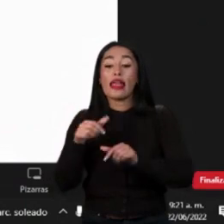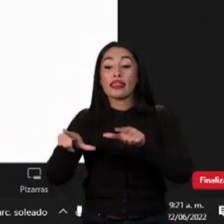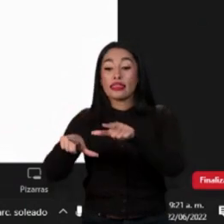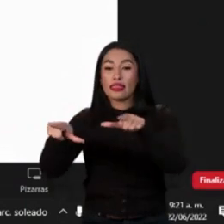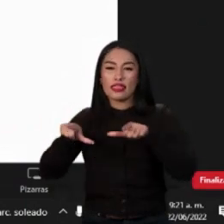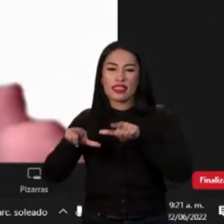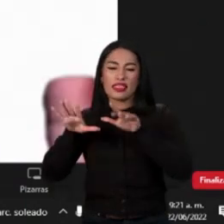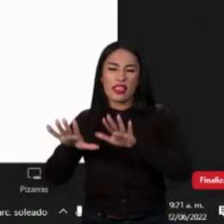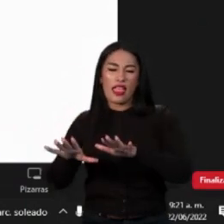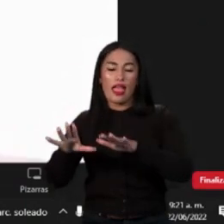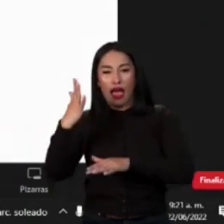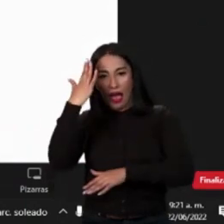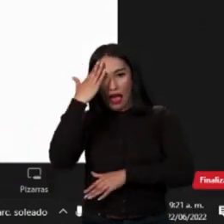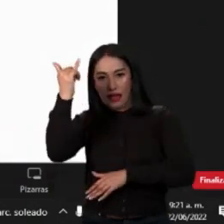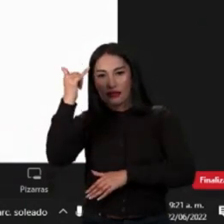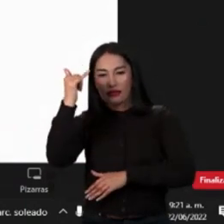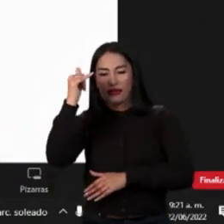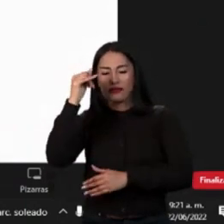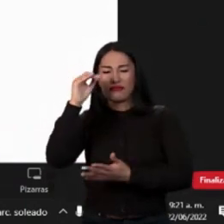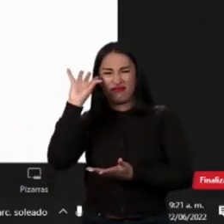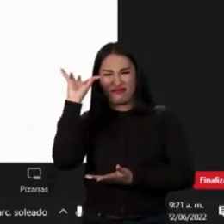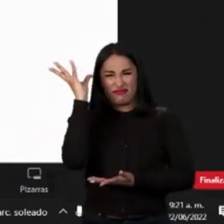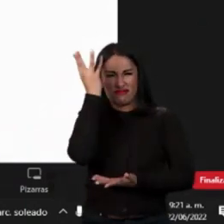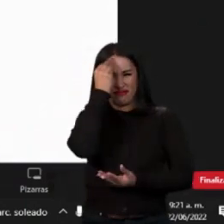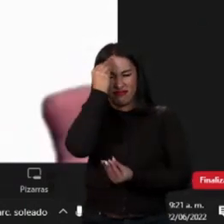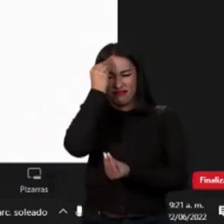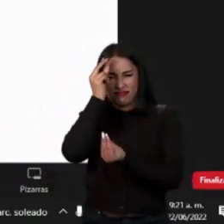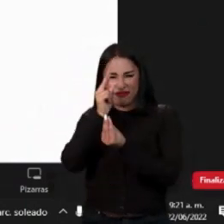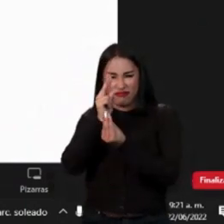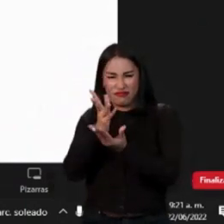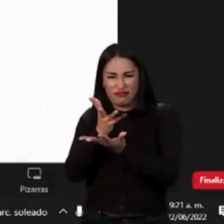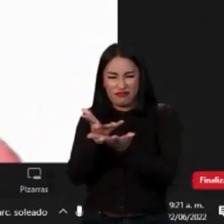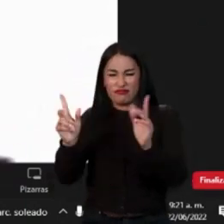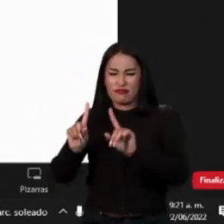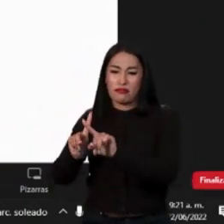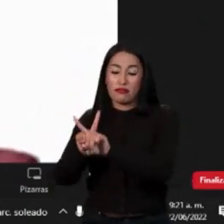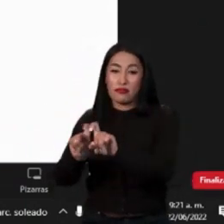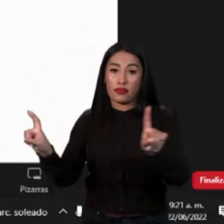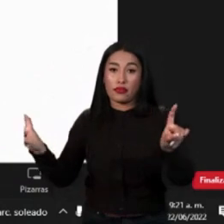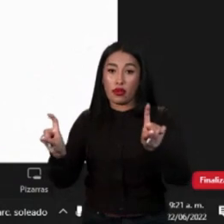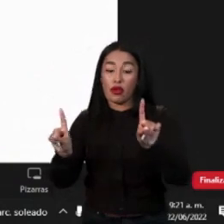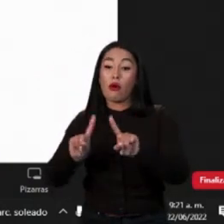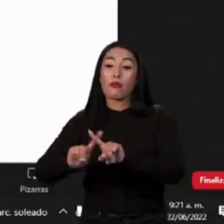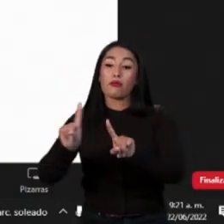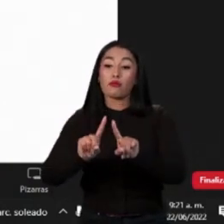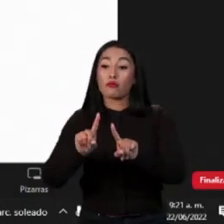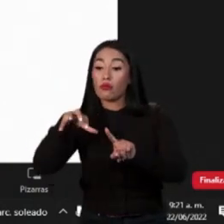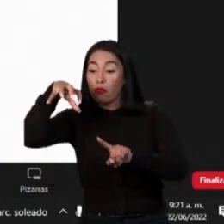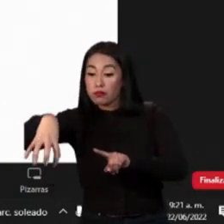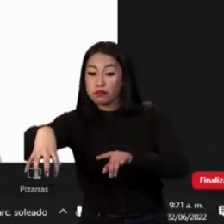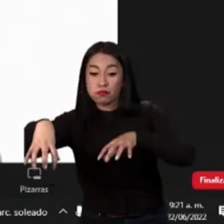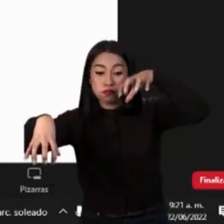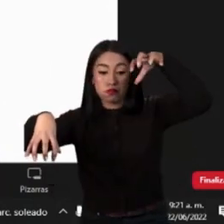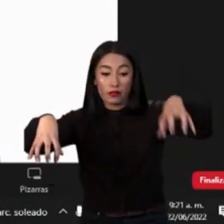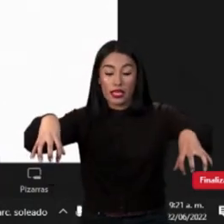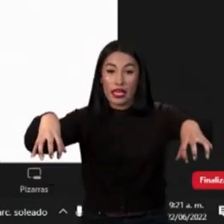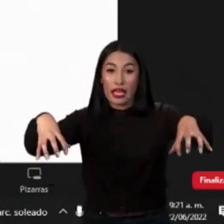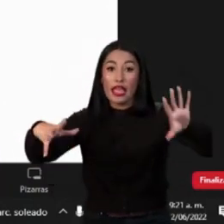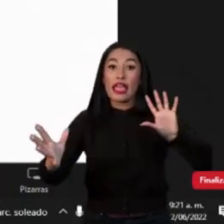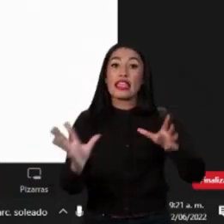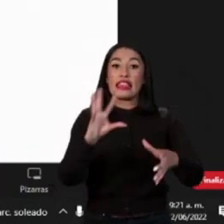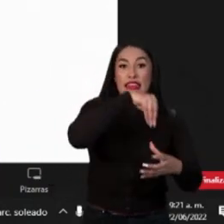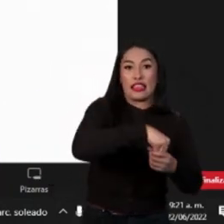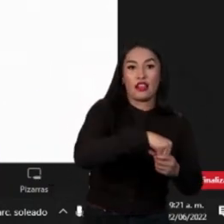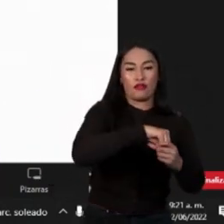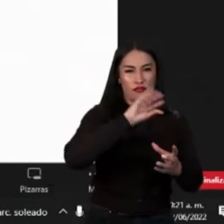interdisciplinares, no obligó a nadie que se cambiara del departamento disciplinar a los departamentos interdisciplinares, pero lo que